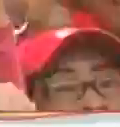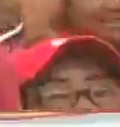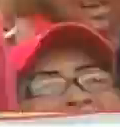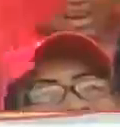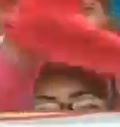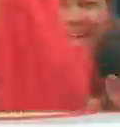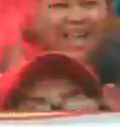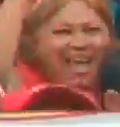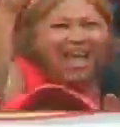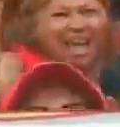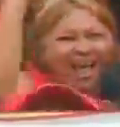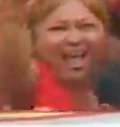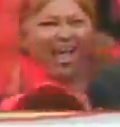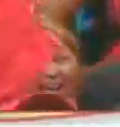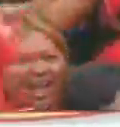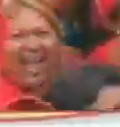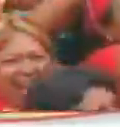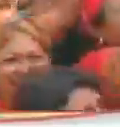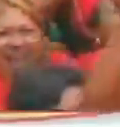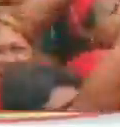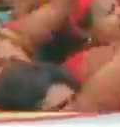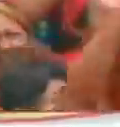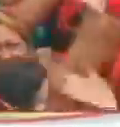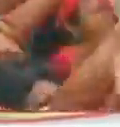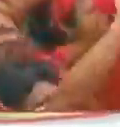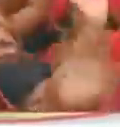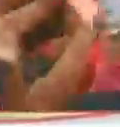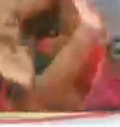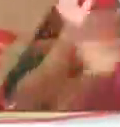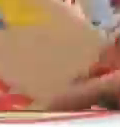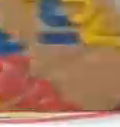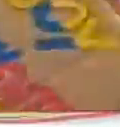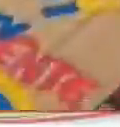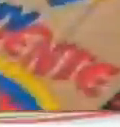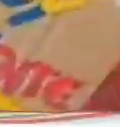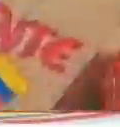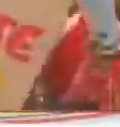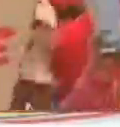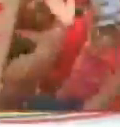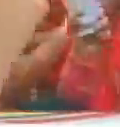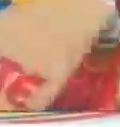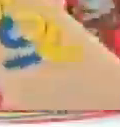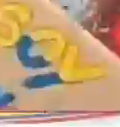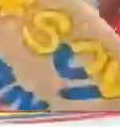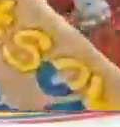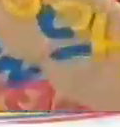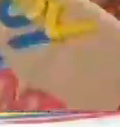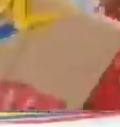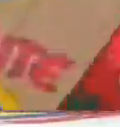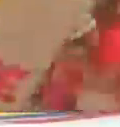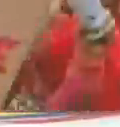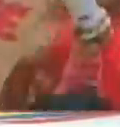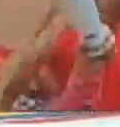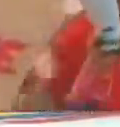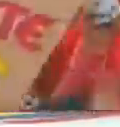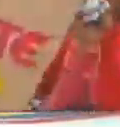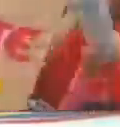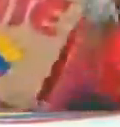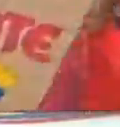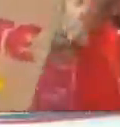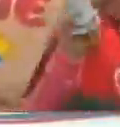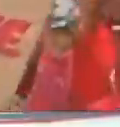soberanía, la batalla por la independencia, es la batalla por seguir construyendo nuestro propio